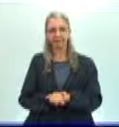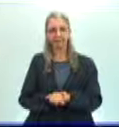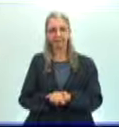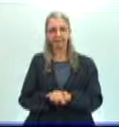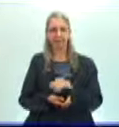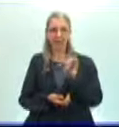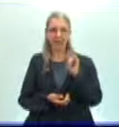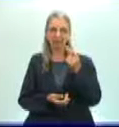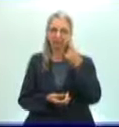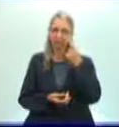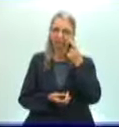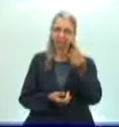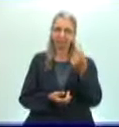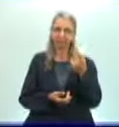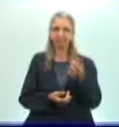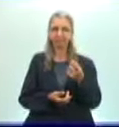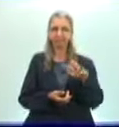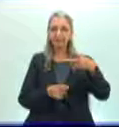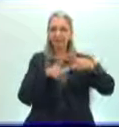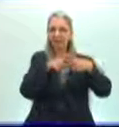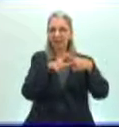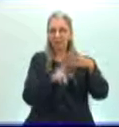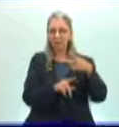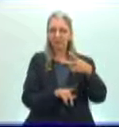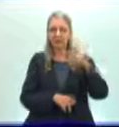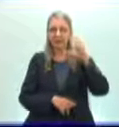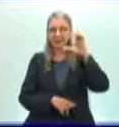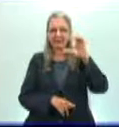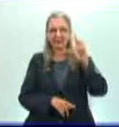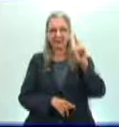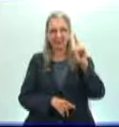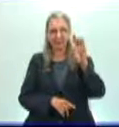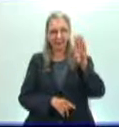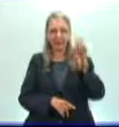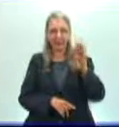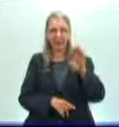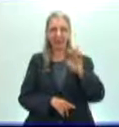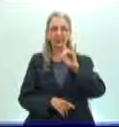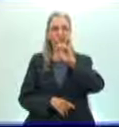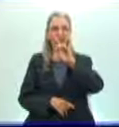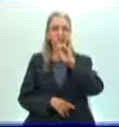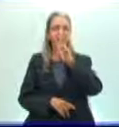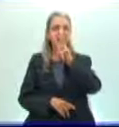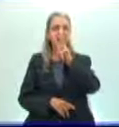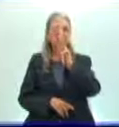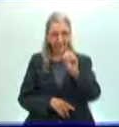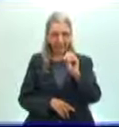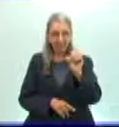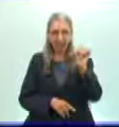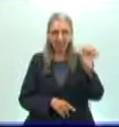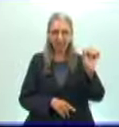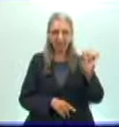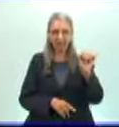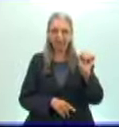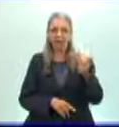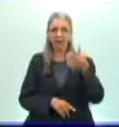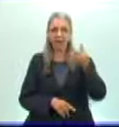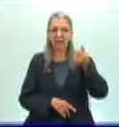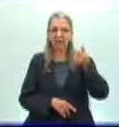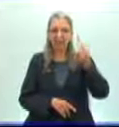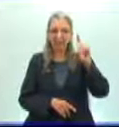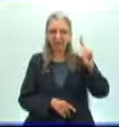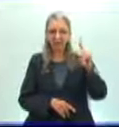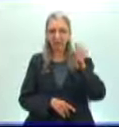Ahí lo tenemos. Si el ángulo CDB es igual a 30 grados y AD es igual a 4 centímetros, calcular el valor del